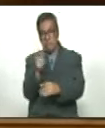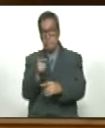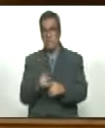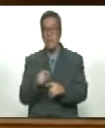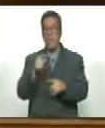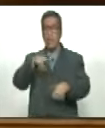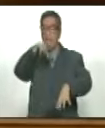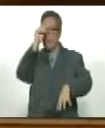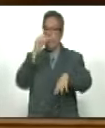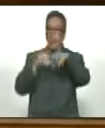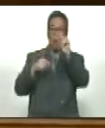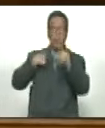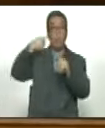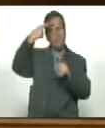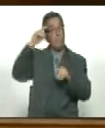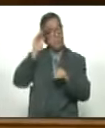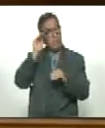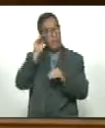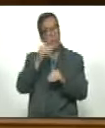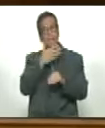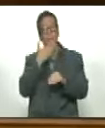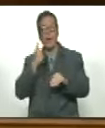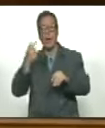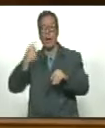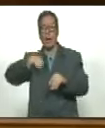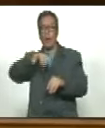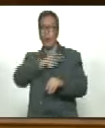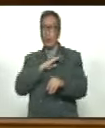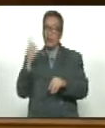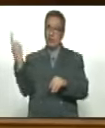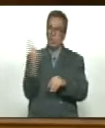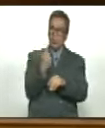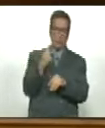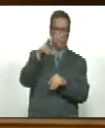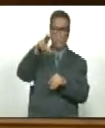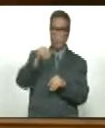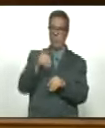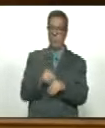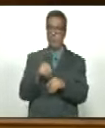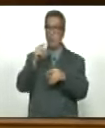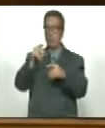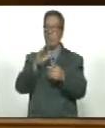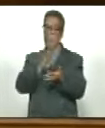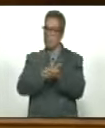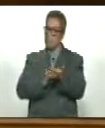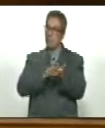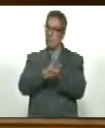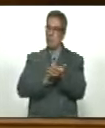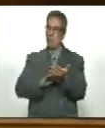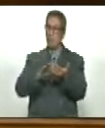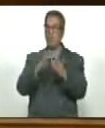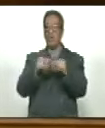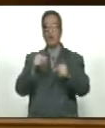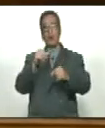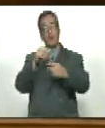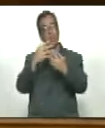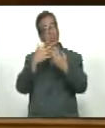vez aprenderán que es mejor no meterse con nosotros, que es más sano para sus